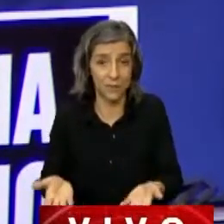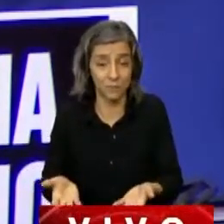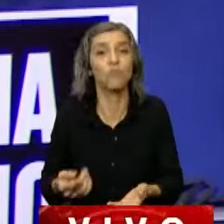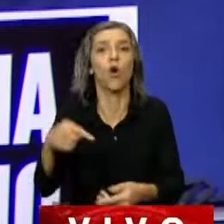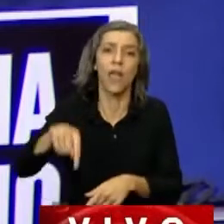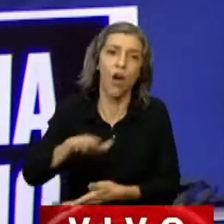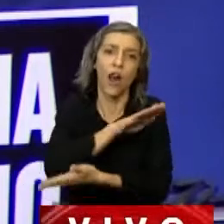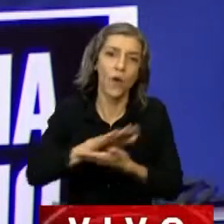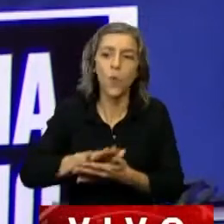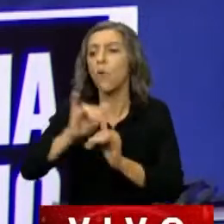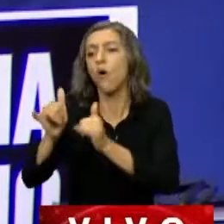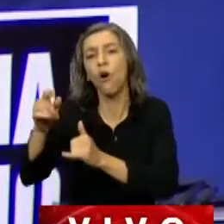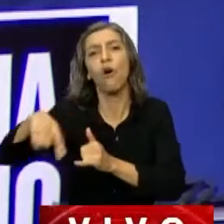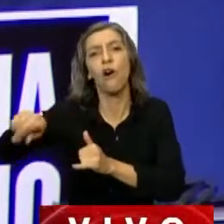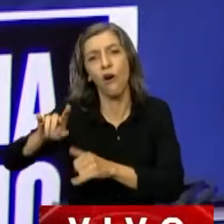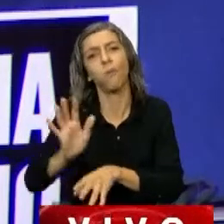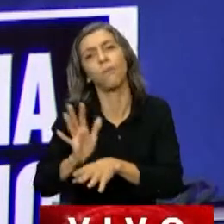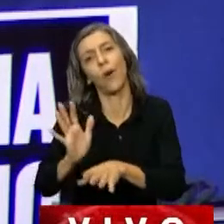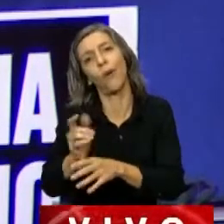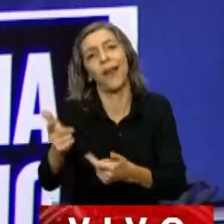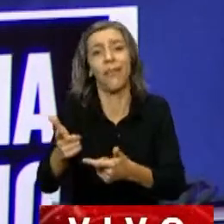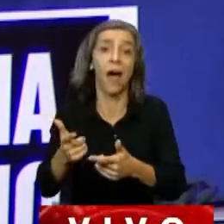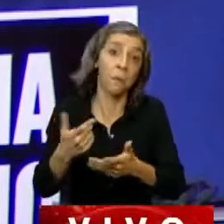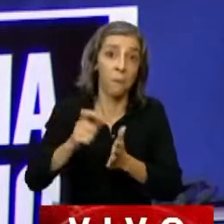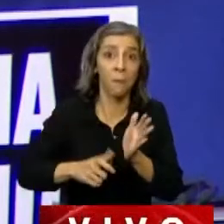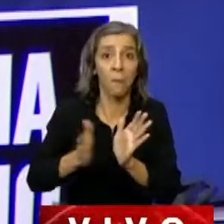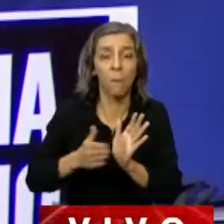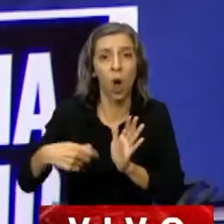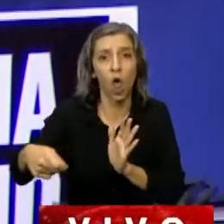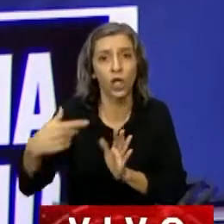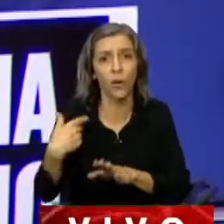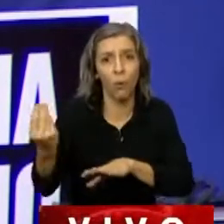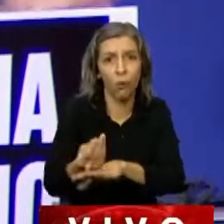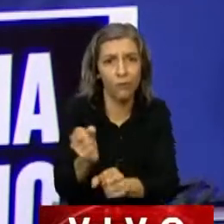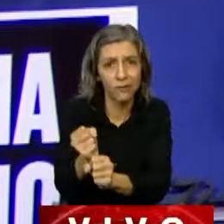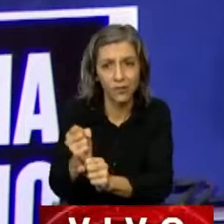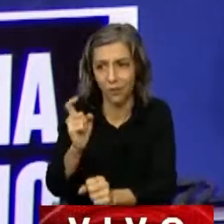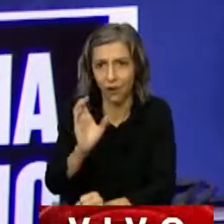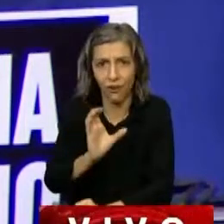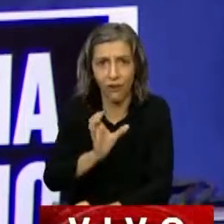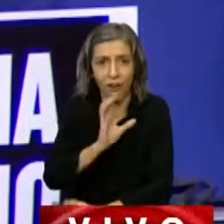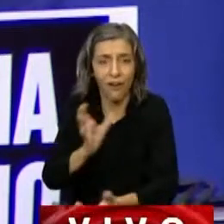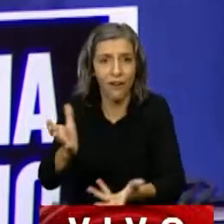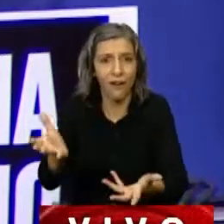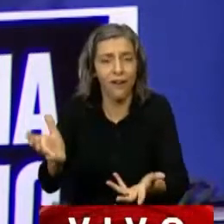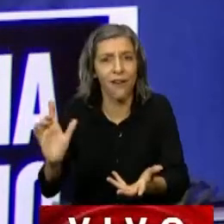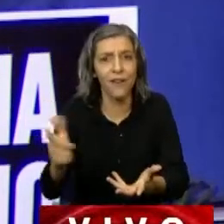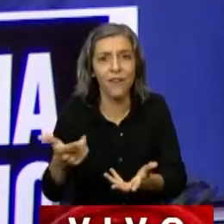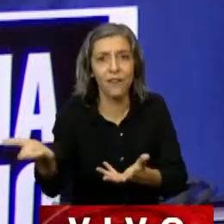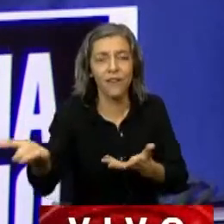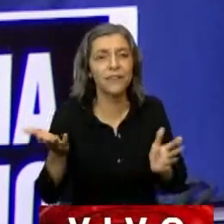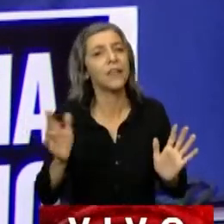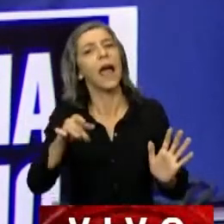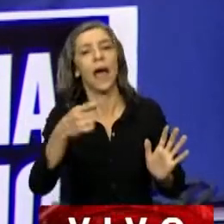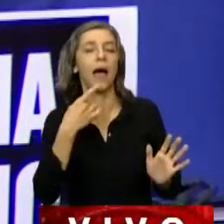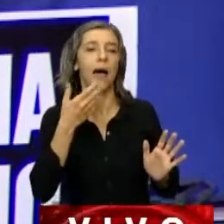bajo la línea de pobreza. Esa es la orientación general de unos y otros que además convergen. Convergen no solo en